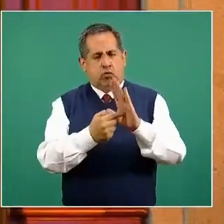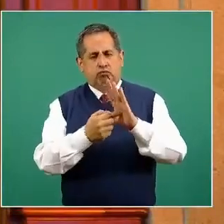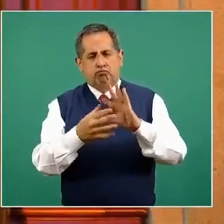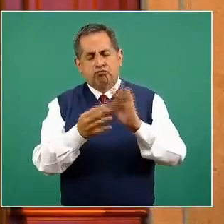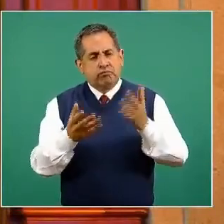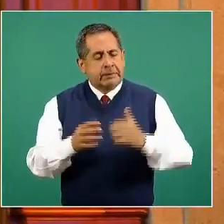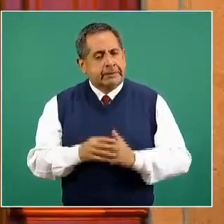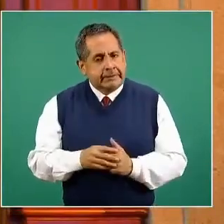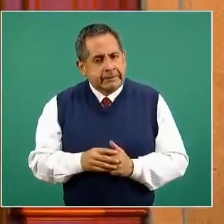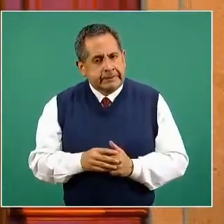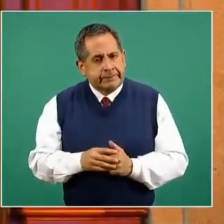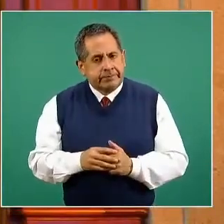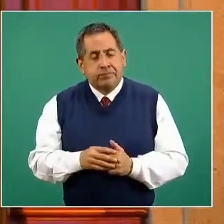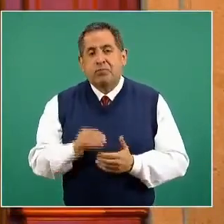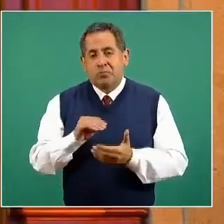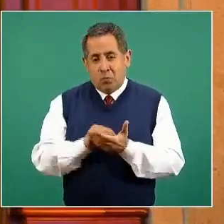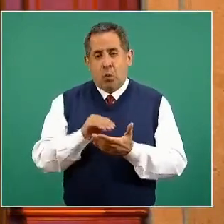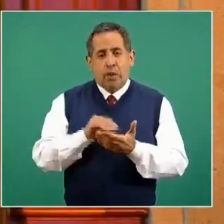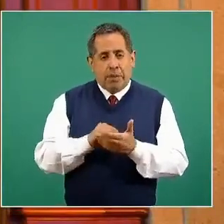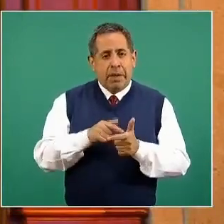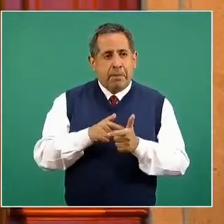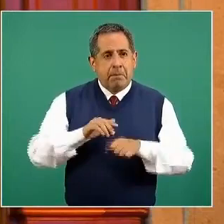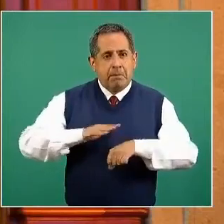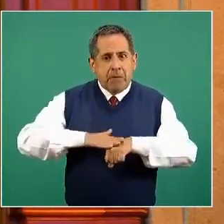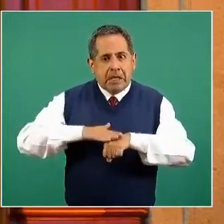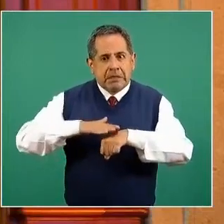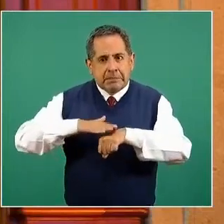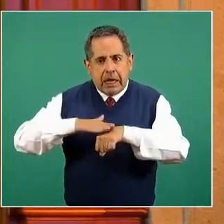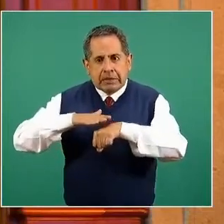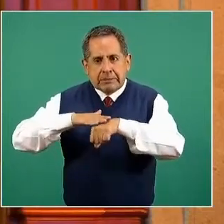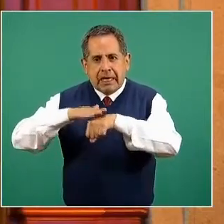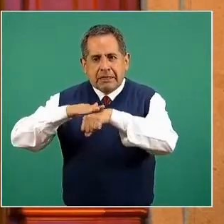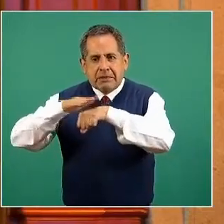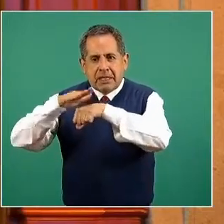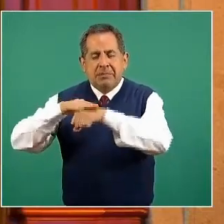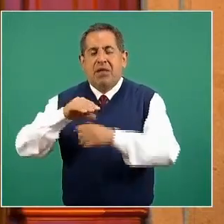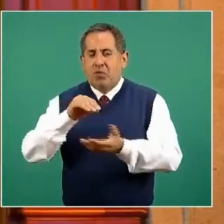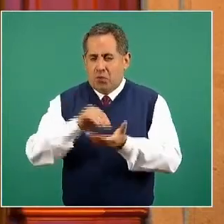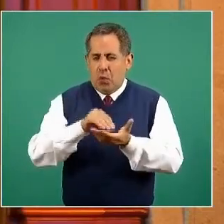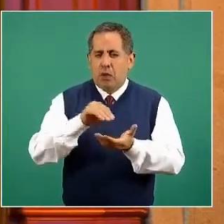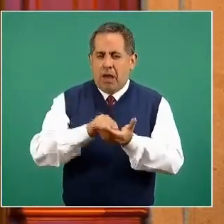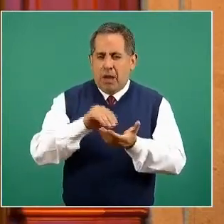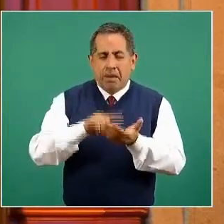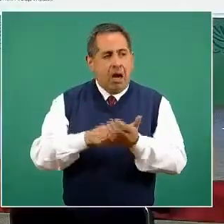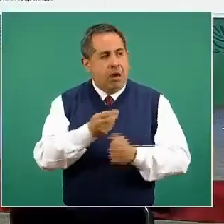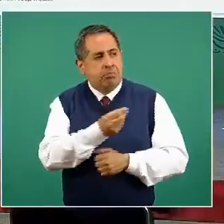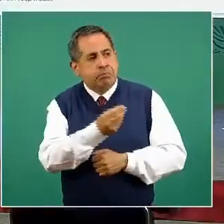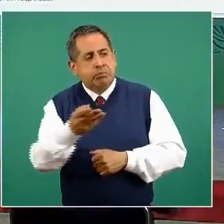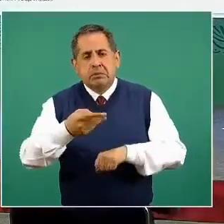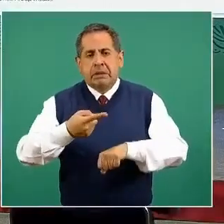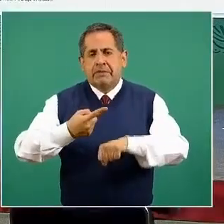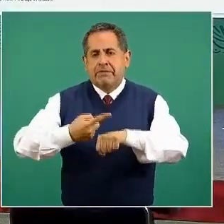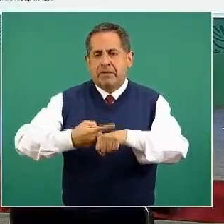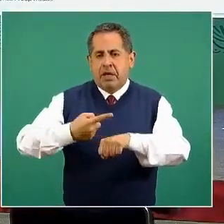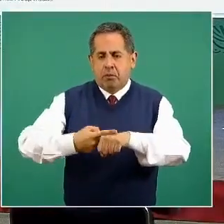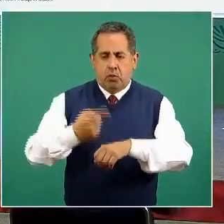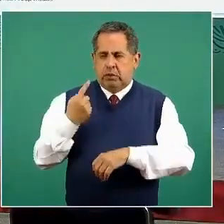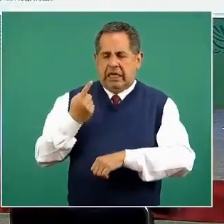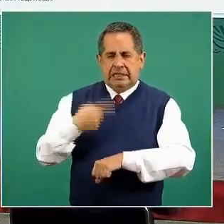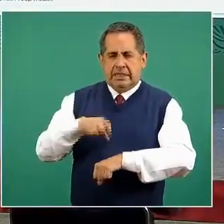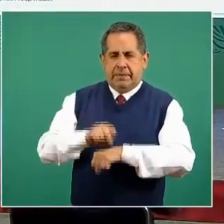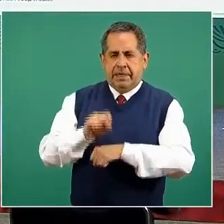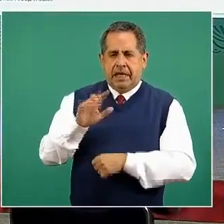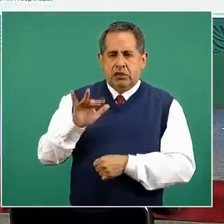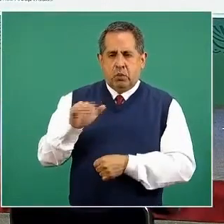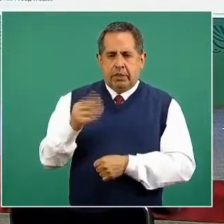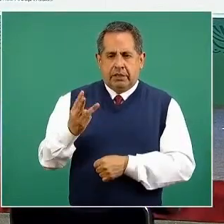continúa nuevamente incrementándose la carga de enfermedad para efectos de la semana 53,